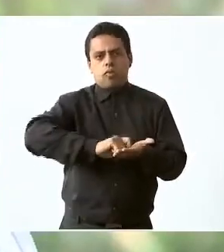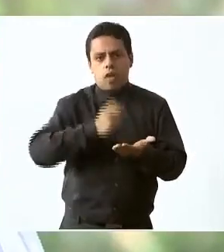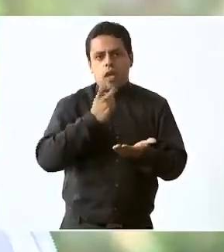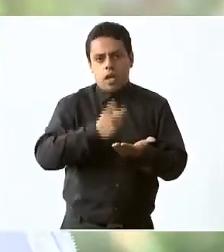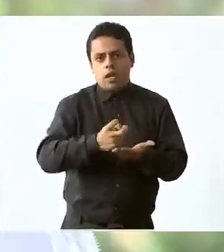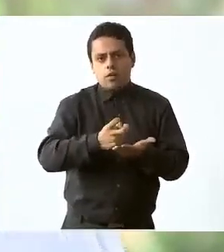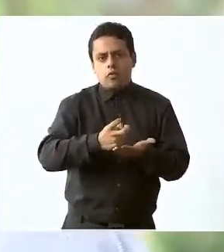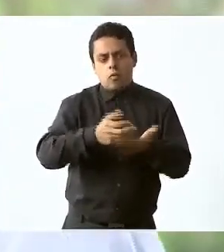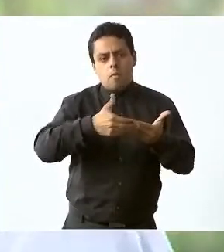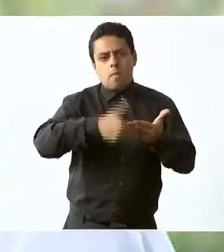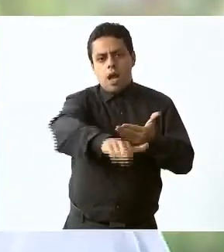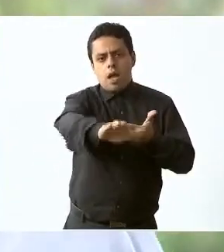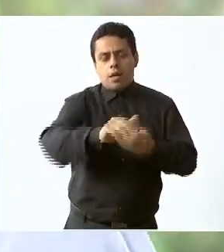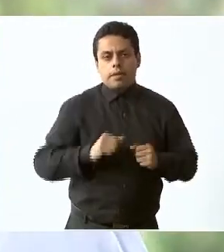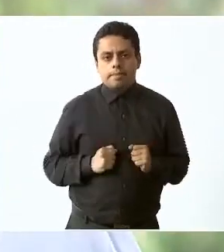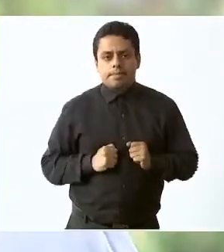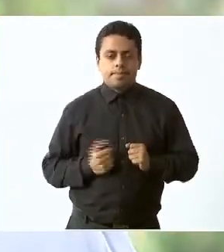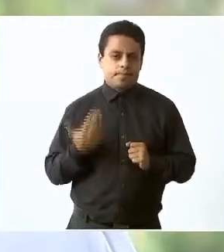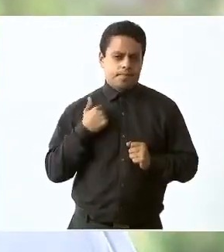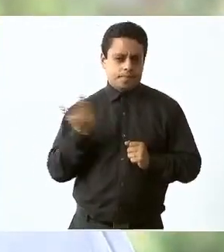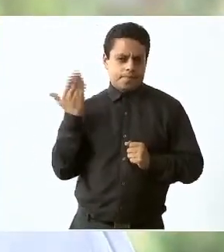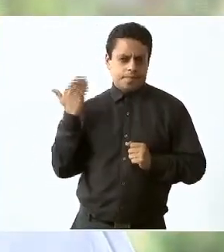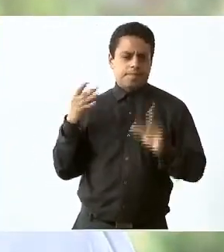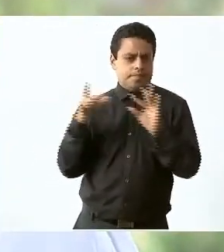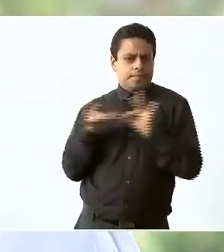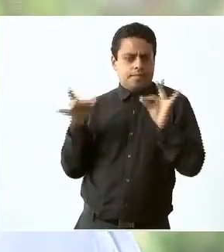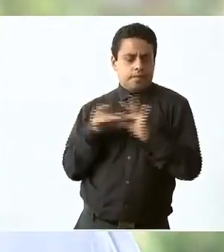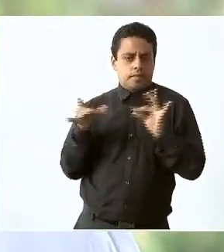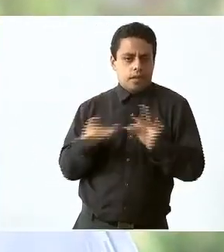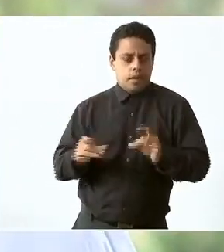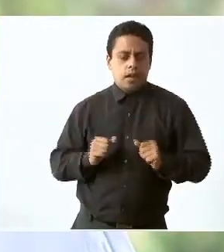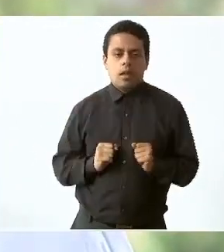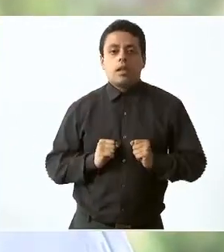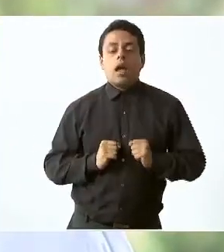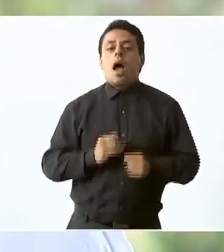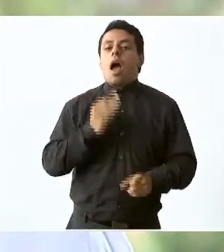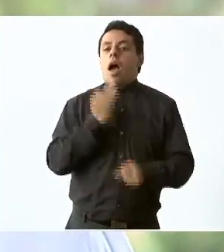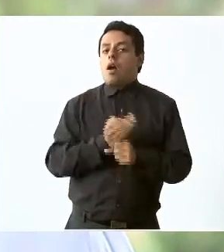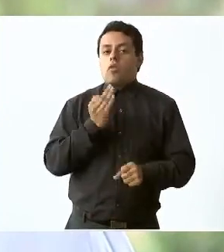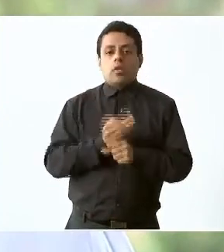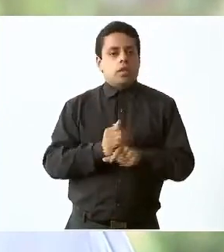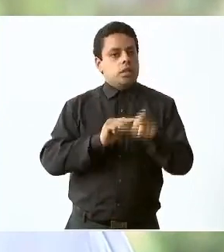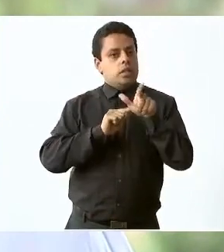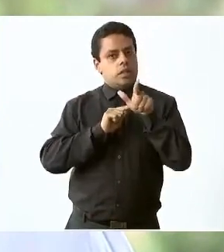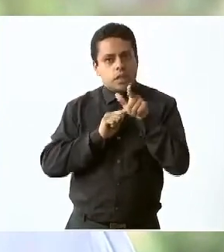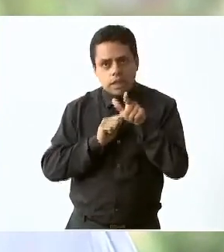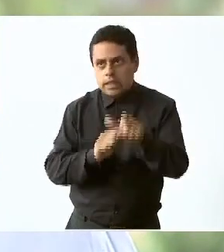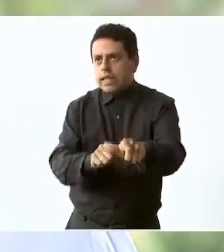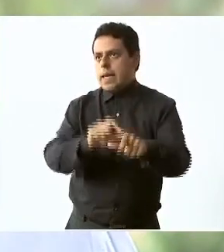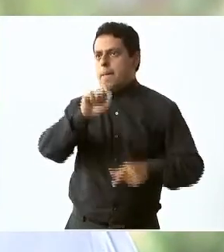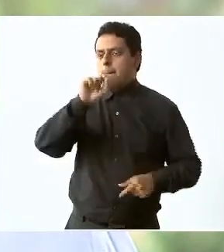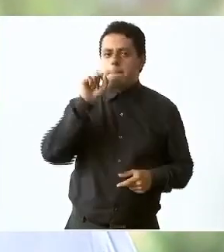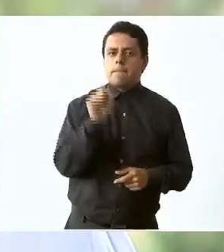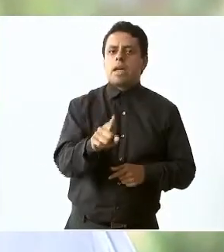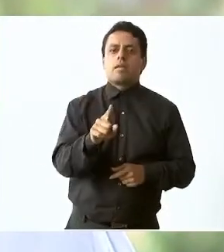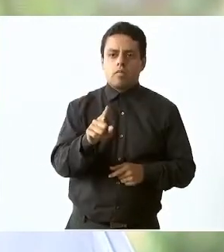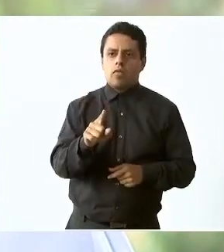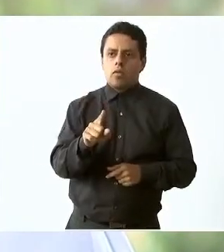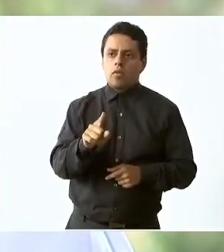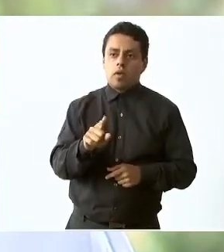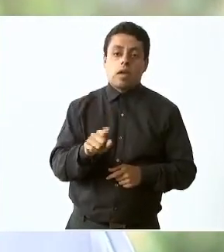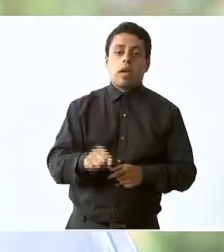hoy. Como afirmé hace unos días, actualmente siguen sonando con fuerza las